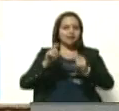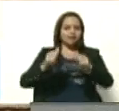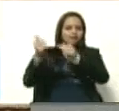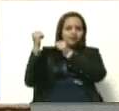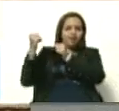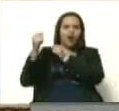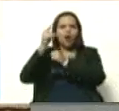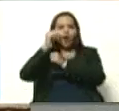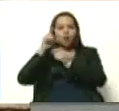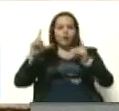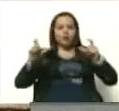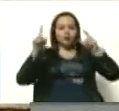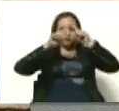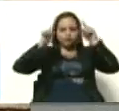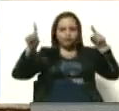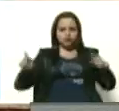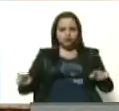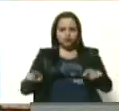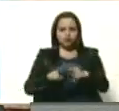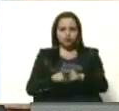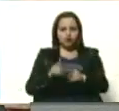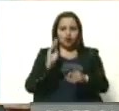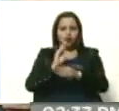que hoy cuida.